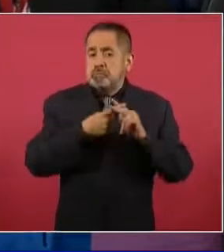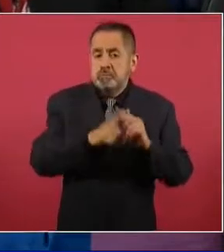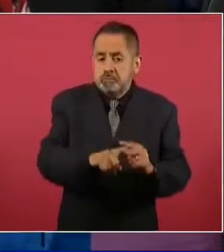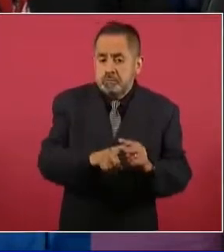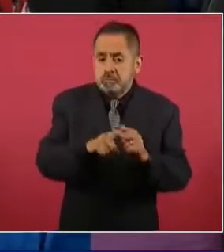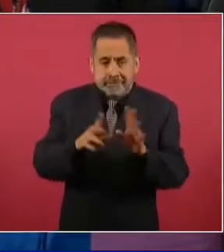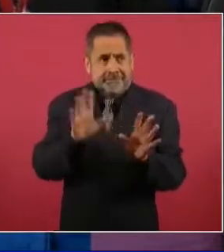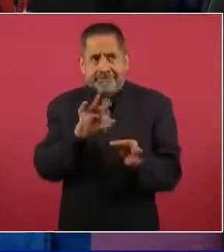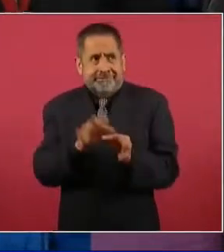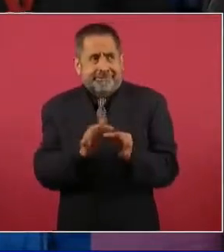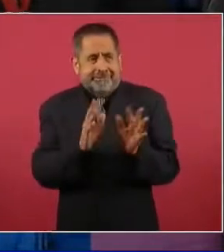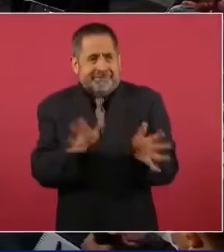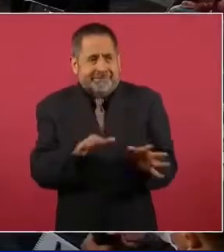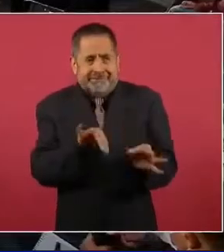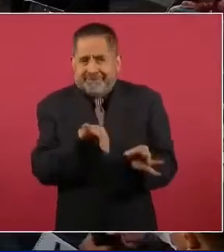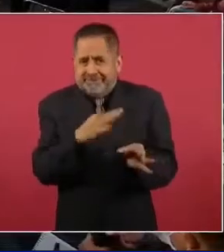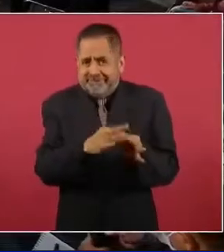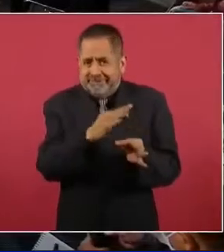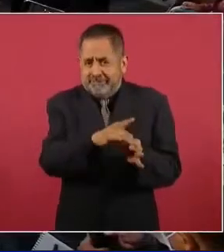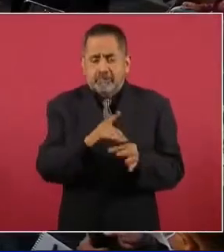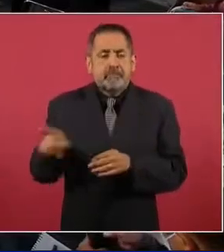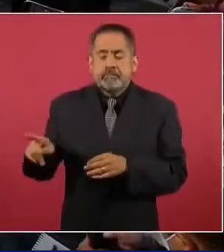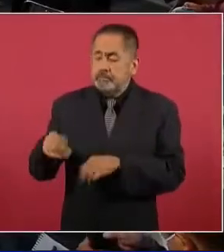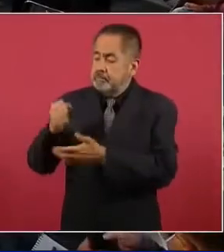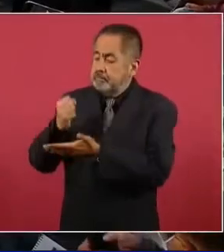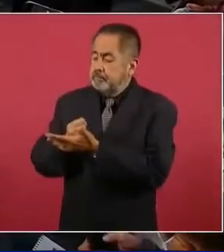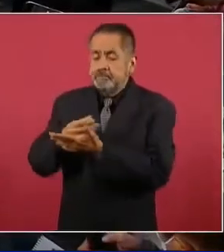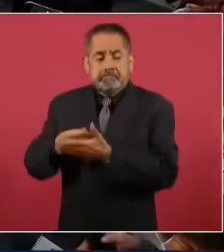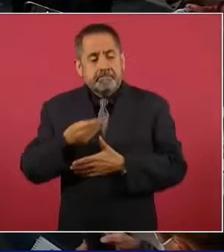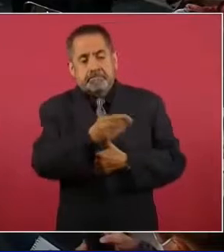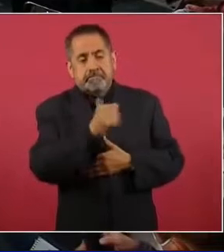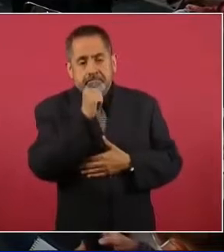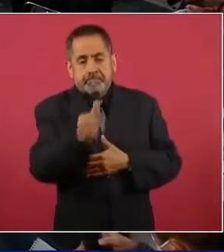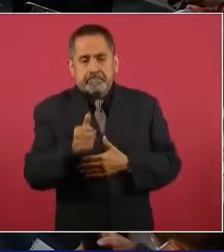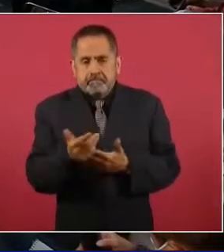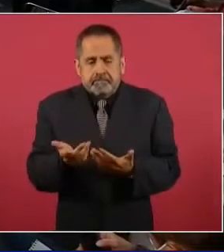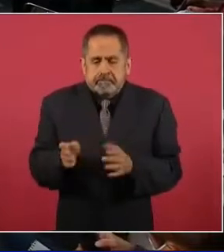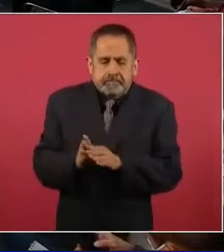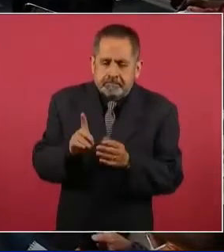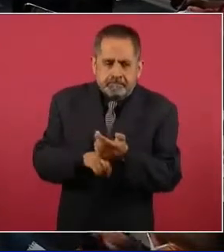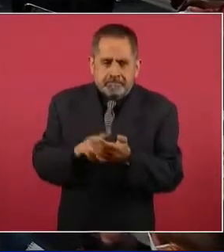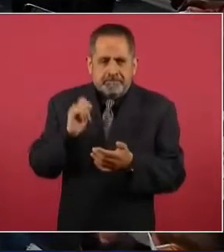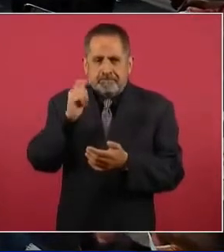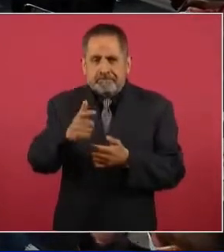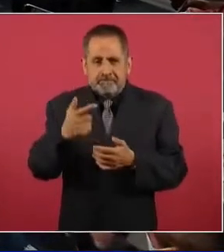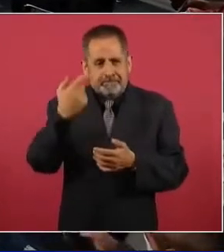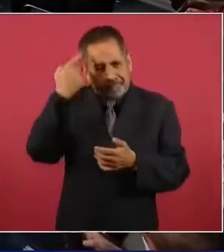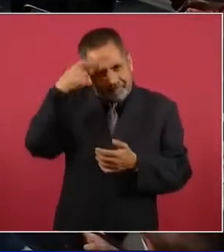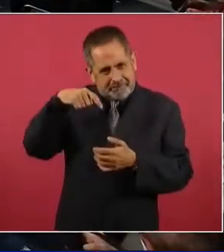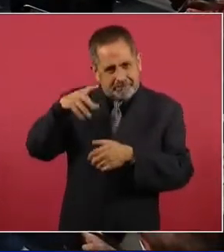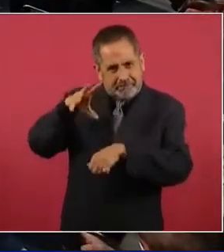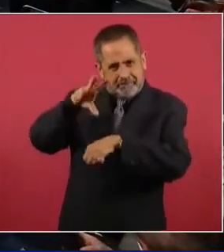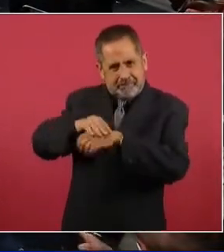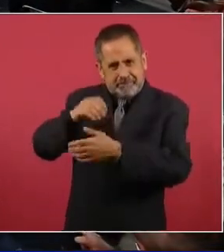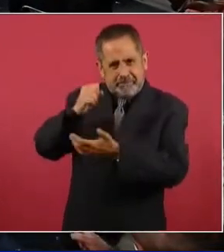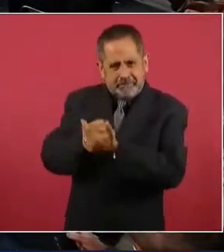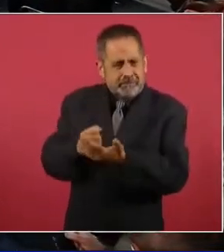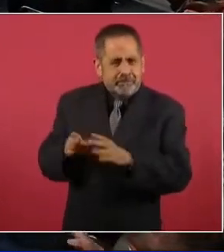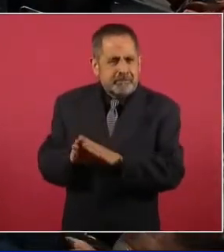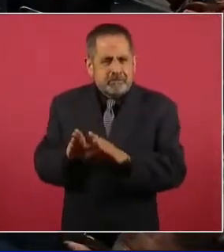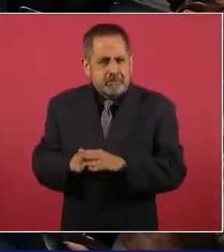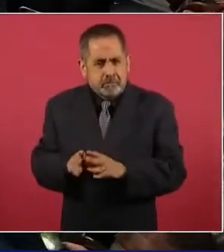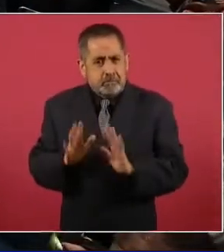según ya estaban terminados por esta clave que le tocaría a usted o le tocó, no sé si liberarla, y si estos hospitales